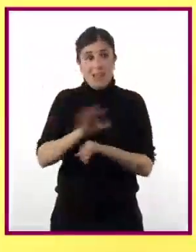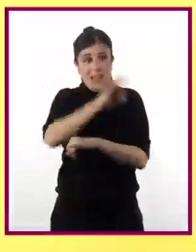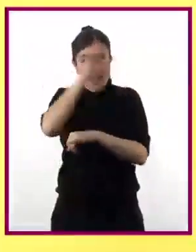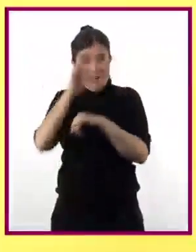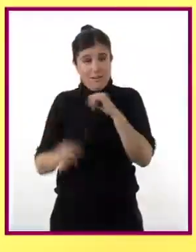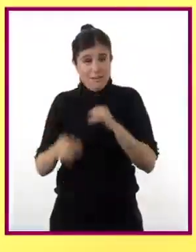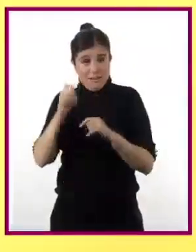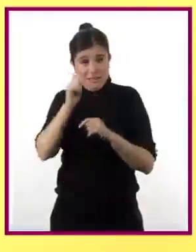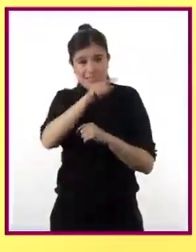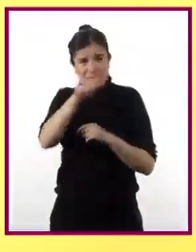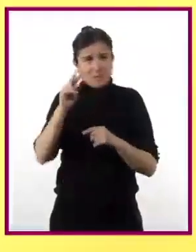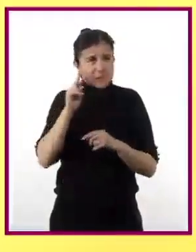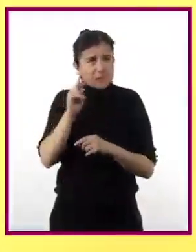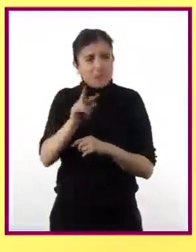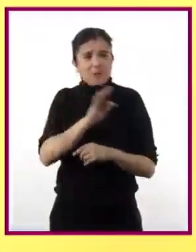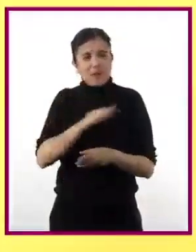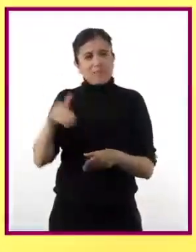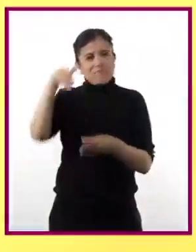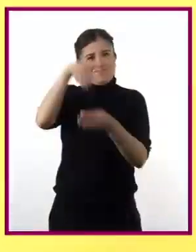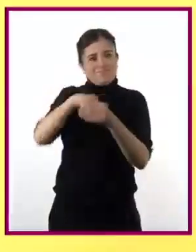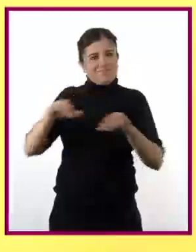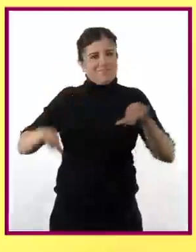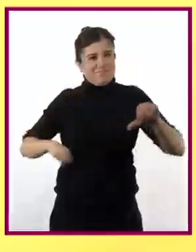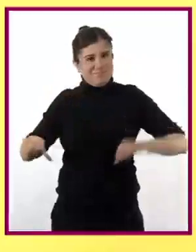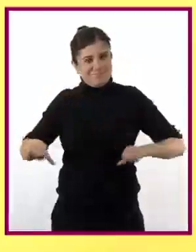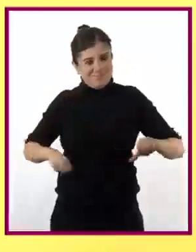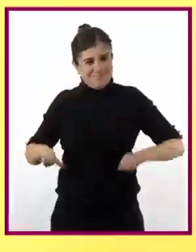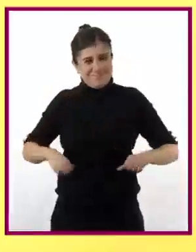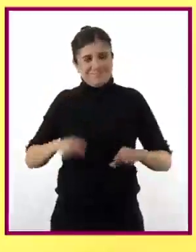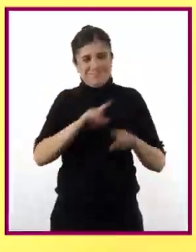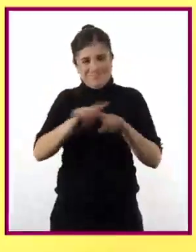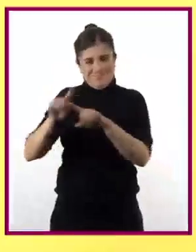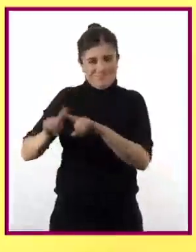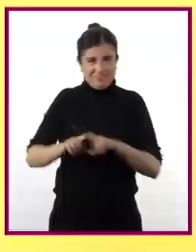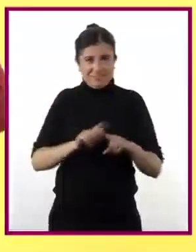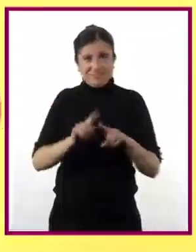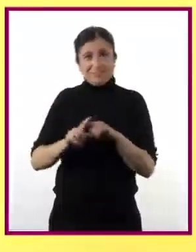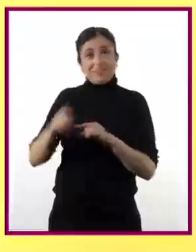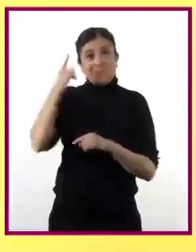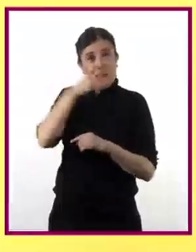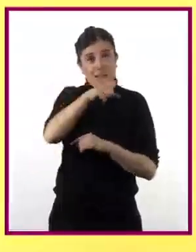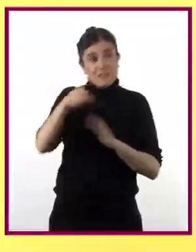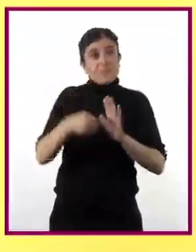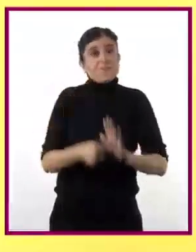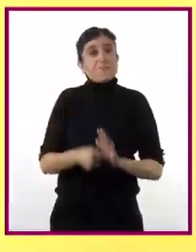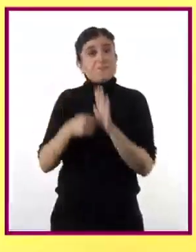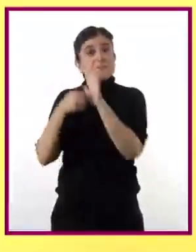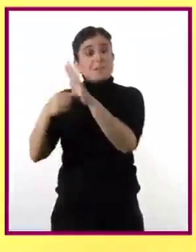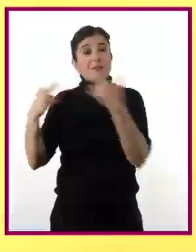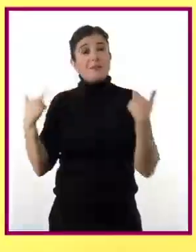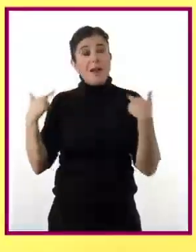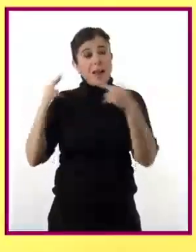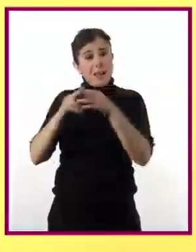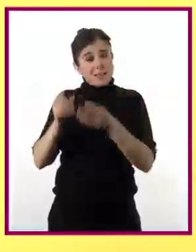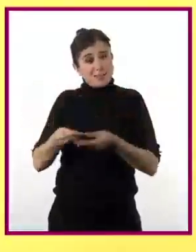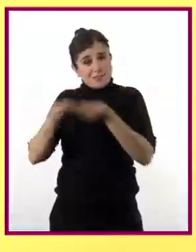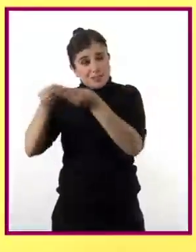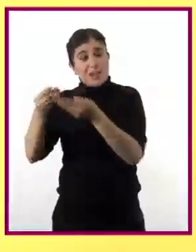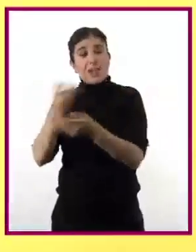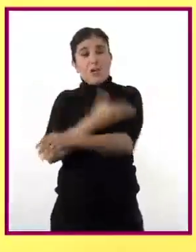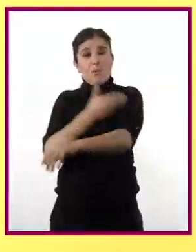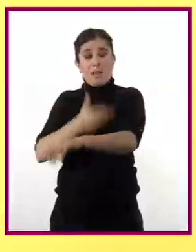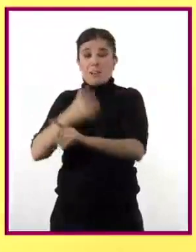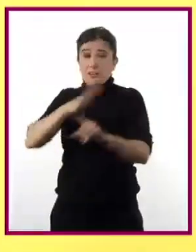cada transmisión podrán incorporar estos apuntes a su carpeta de experiencias para presentarla a sus docentes, compañeras